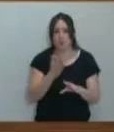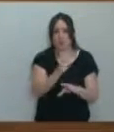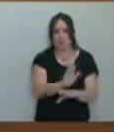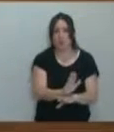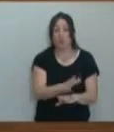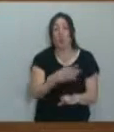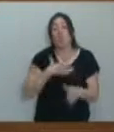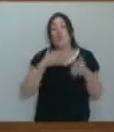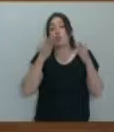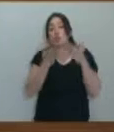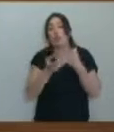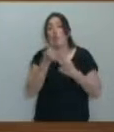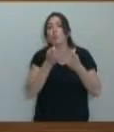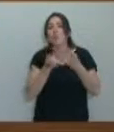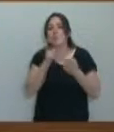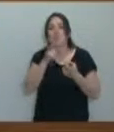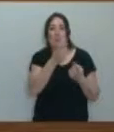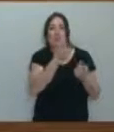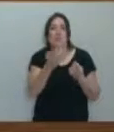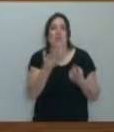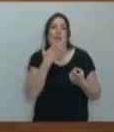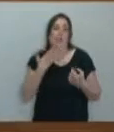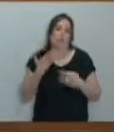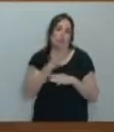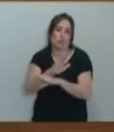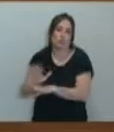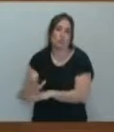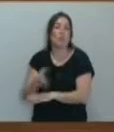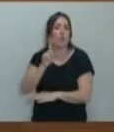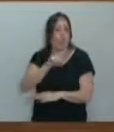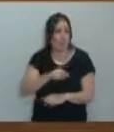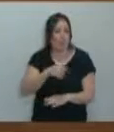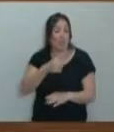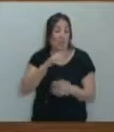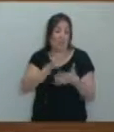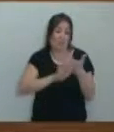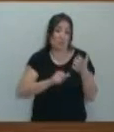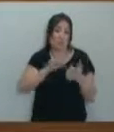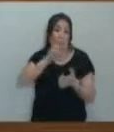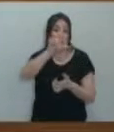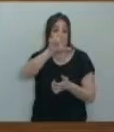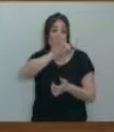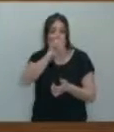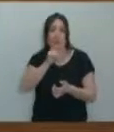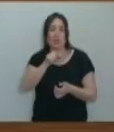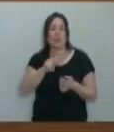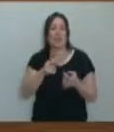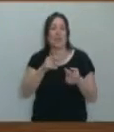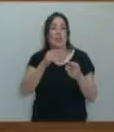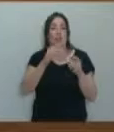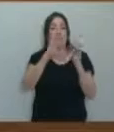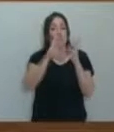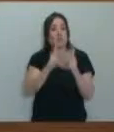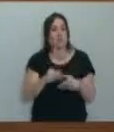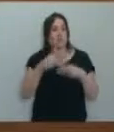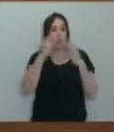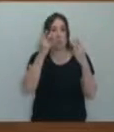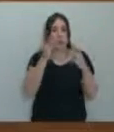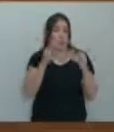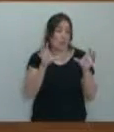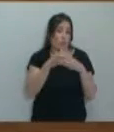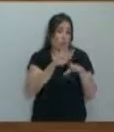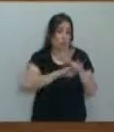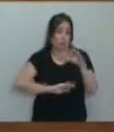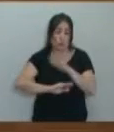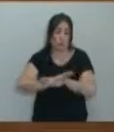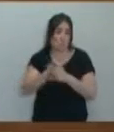también le conviene ilustrarse. Pero hay antecedentes sobre informes de la OLAF y sobre el tratamiento que las administraciones públicas de distinto signo político